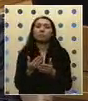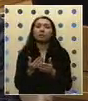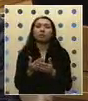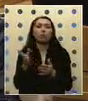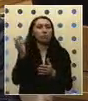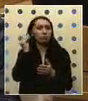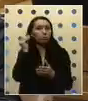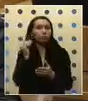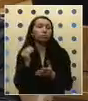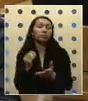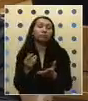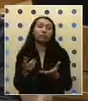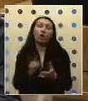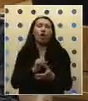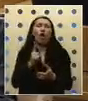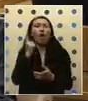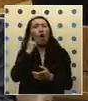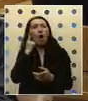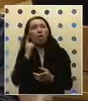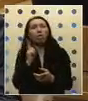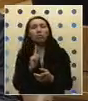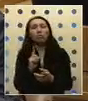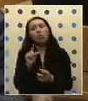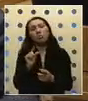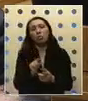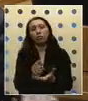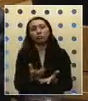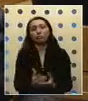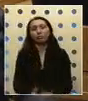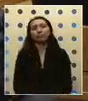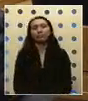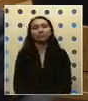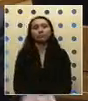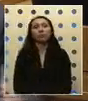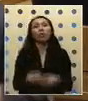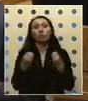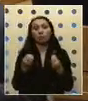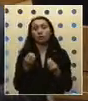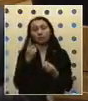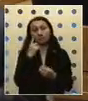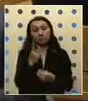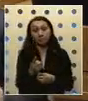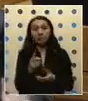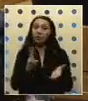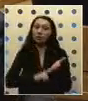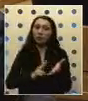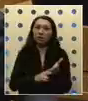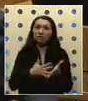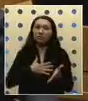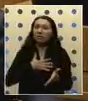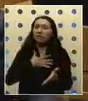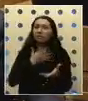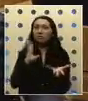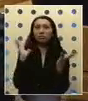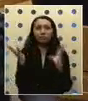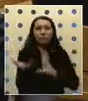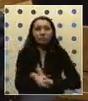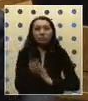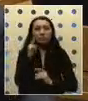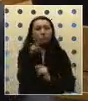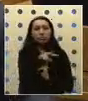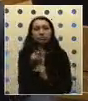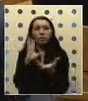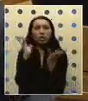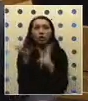oído. No, de oído yo creo poco. Bueno, mire, a mí la verdad que la sensación global y la percepción global